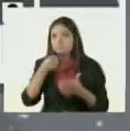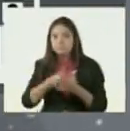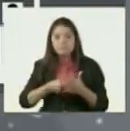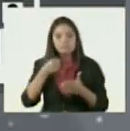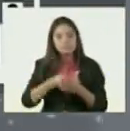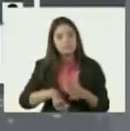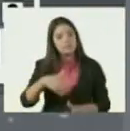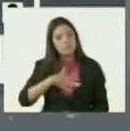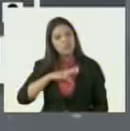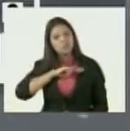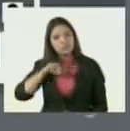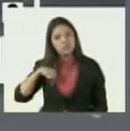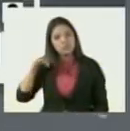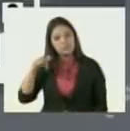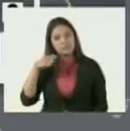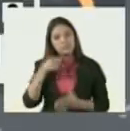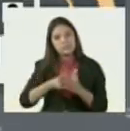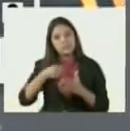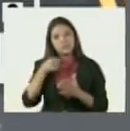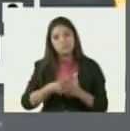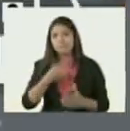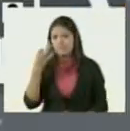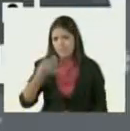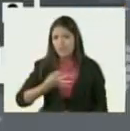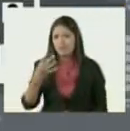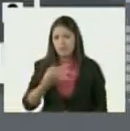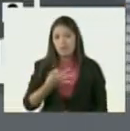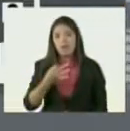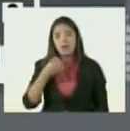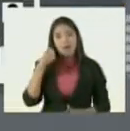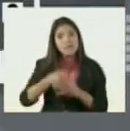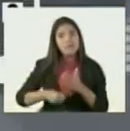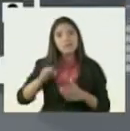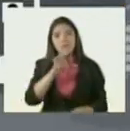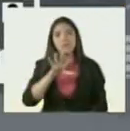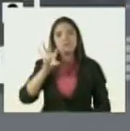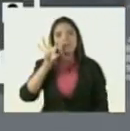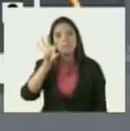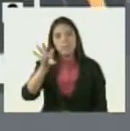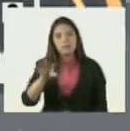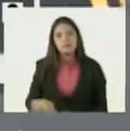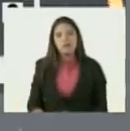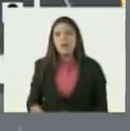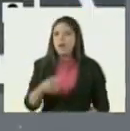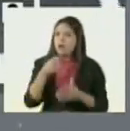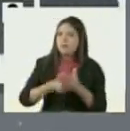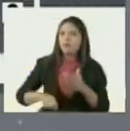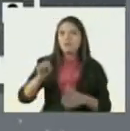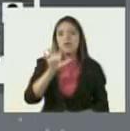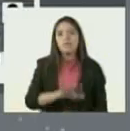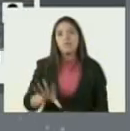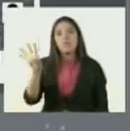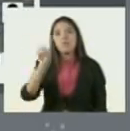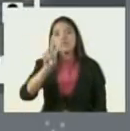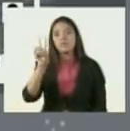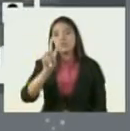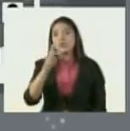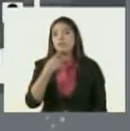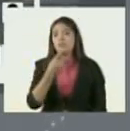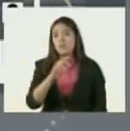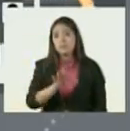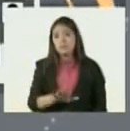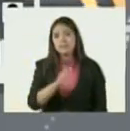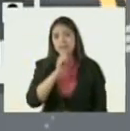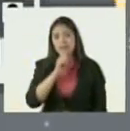dando. Es la batalla por nuestra patria, es la batalla por Venezuela, como decía